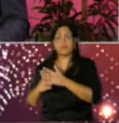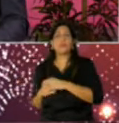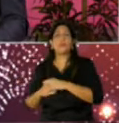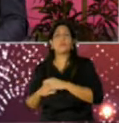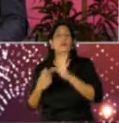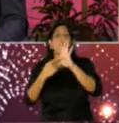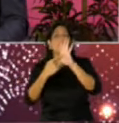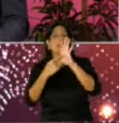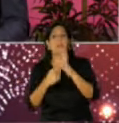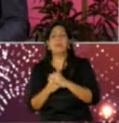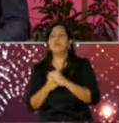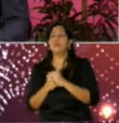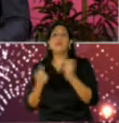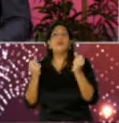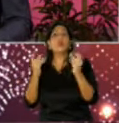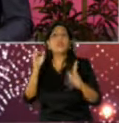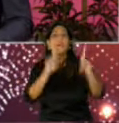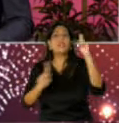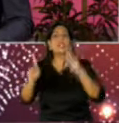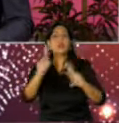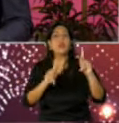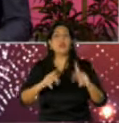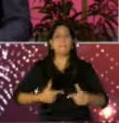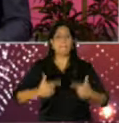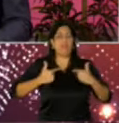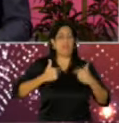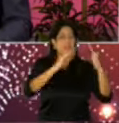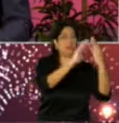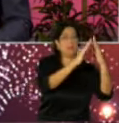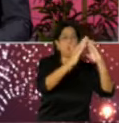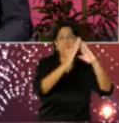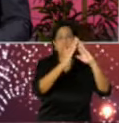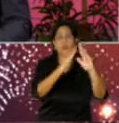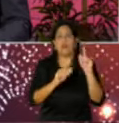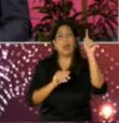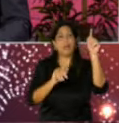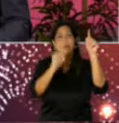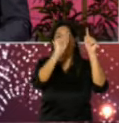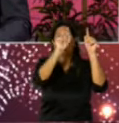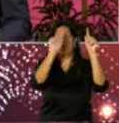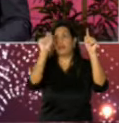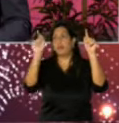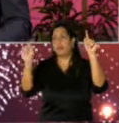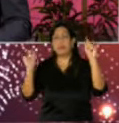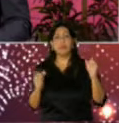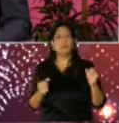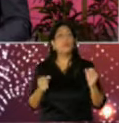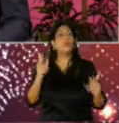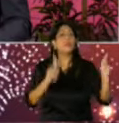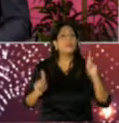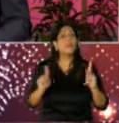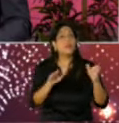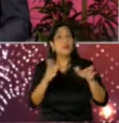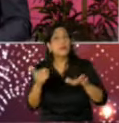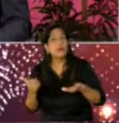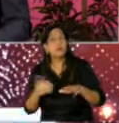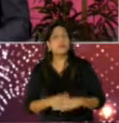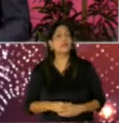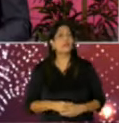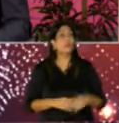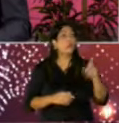ejemplo la población, el número de la población del lugar, el número de personas positivas, las personas que han fallecido, el número de